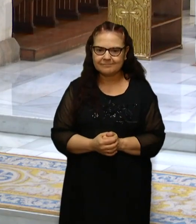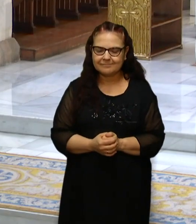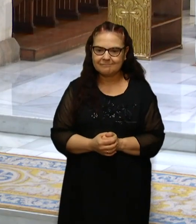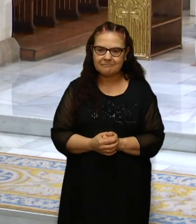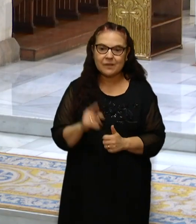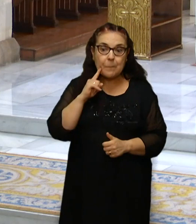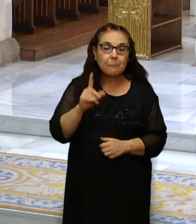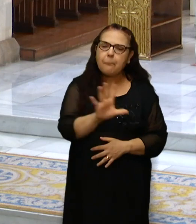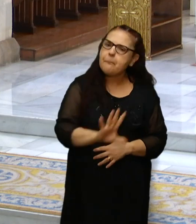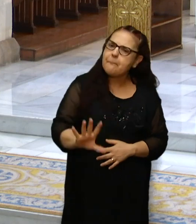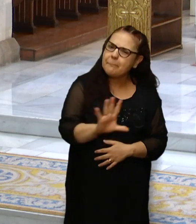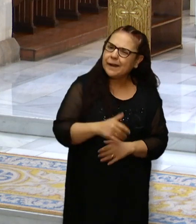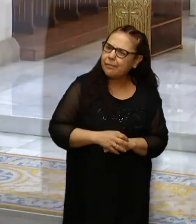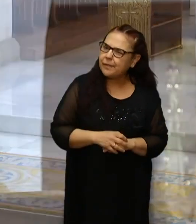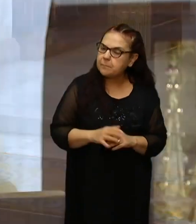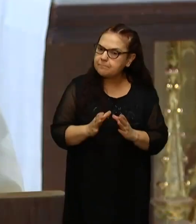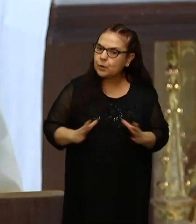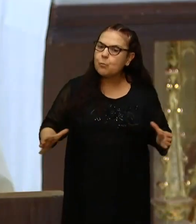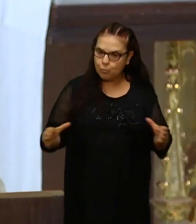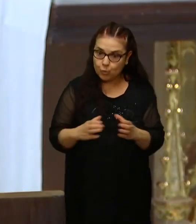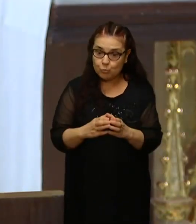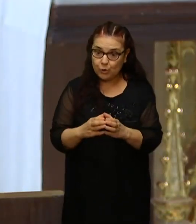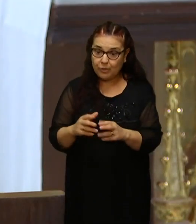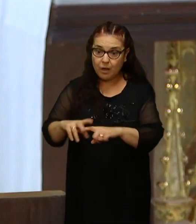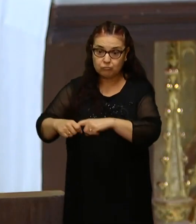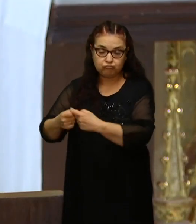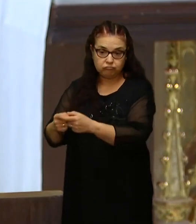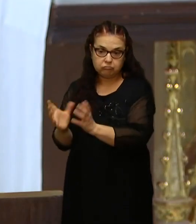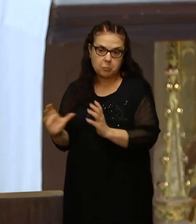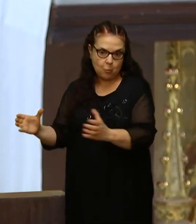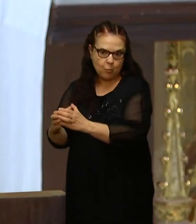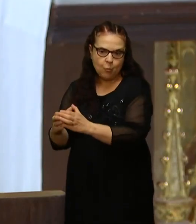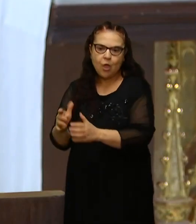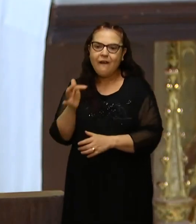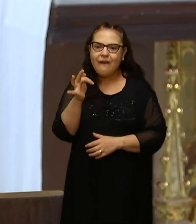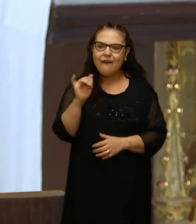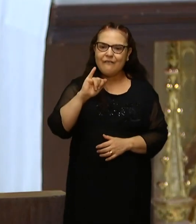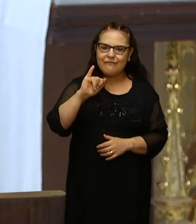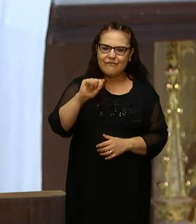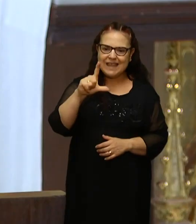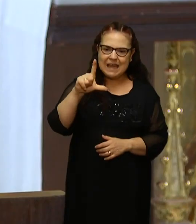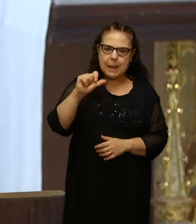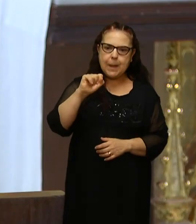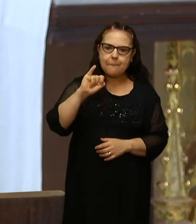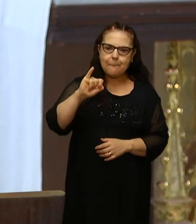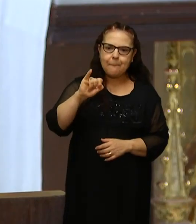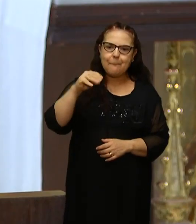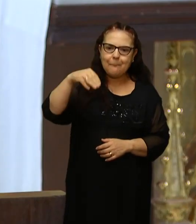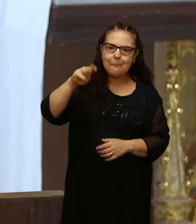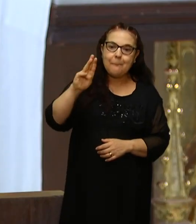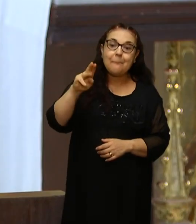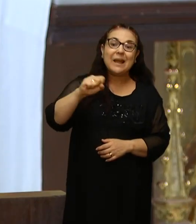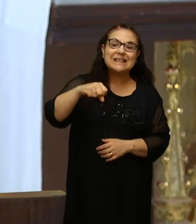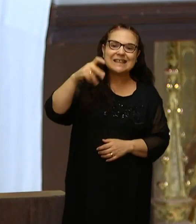Parece que en la comunidad de filipenses, a los que dirige Pablo esta carta cuyo fragmento